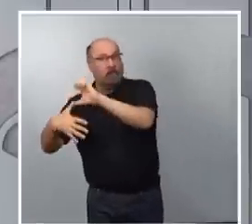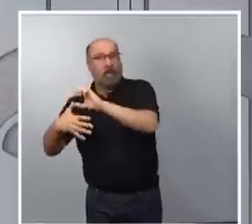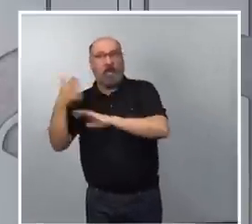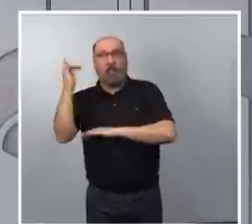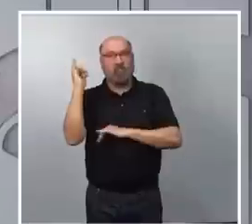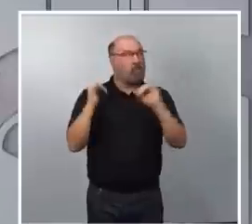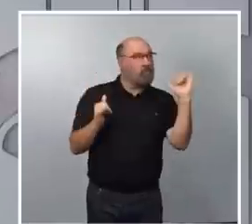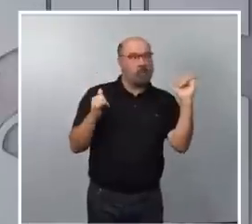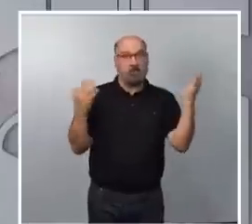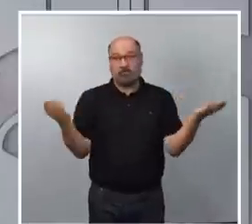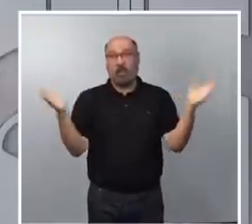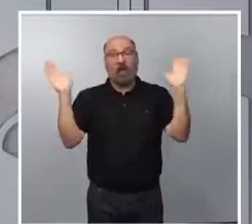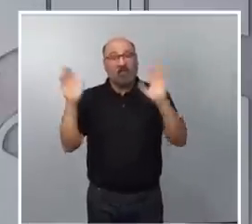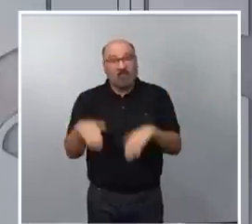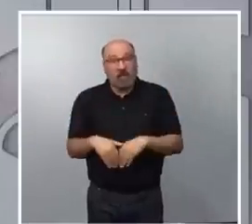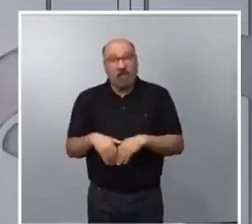feudal.